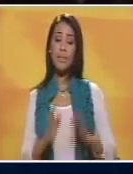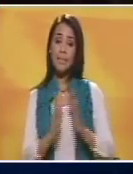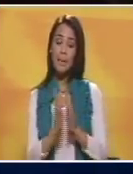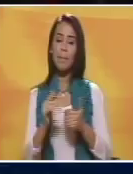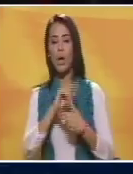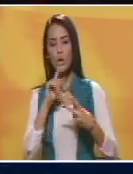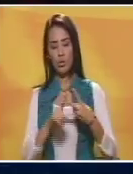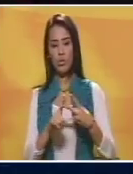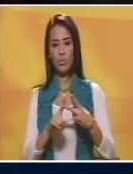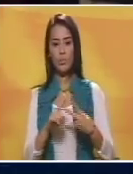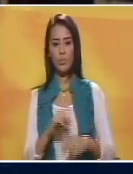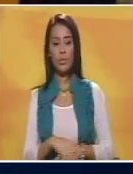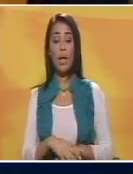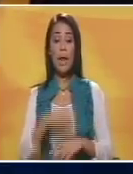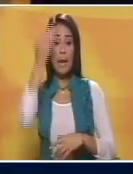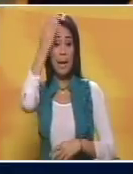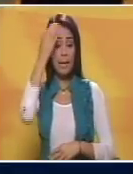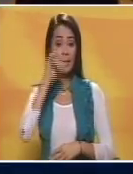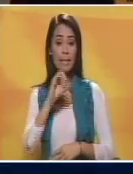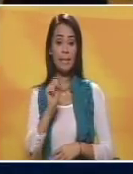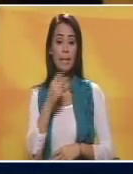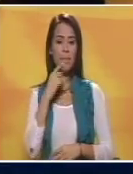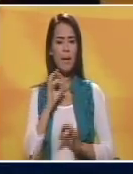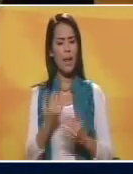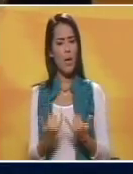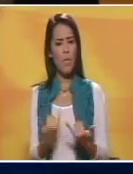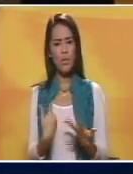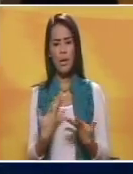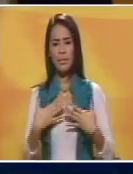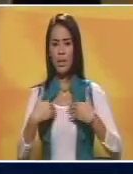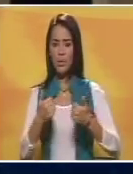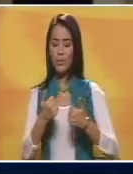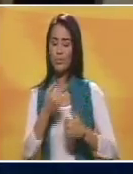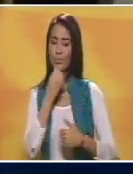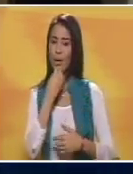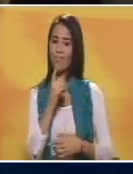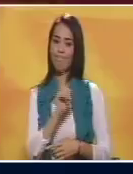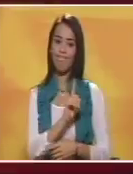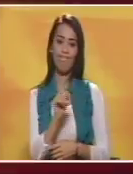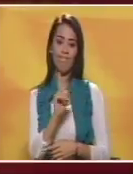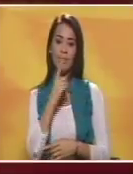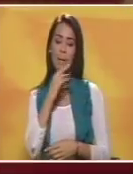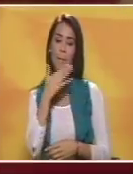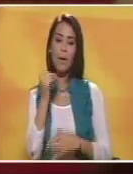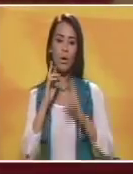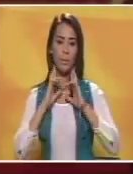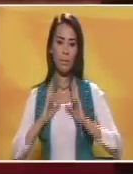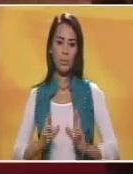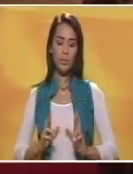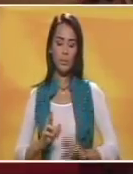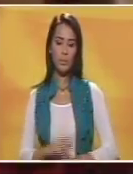informó en un comunicado que la reina Isabel no se encuentra bien de salud y por eso ha preferido guardar reposo.